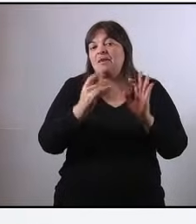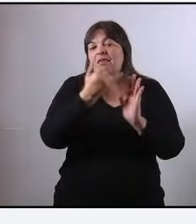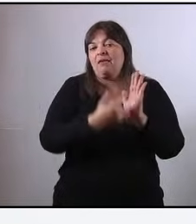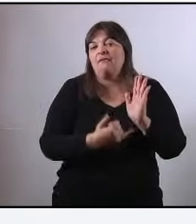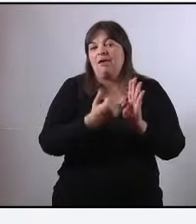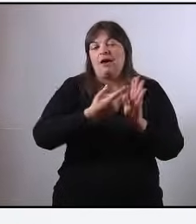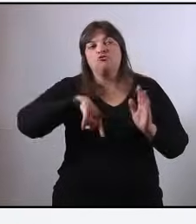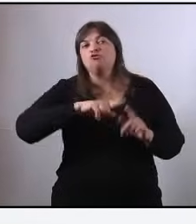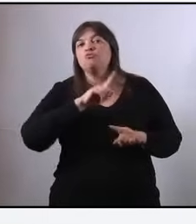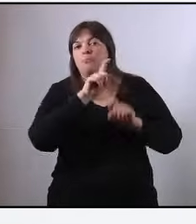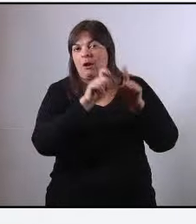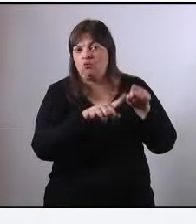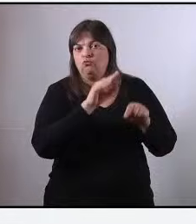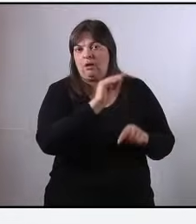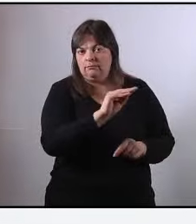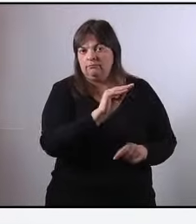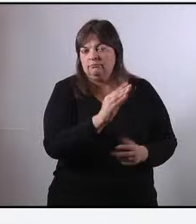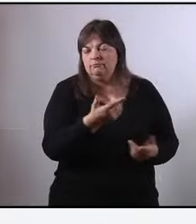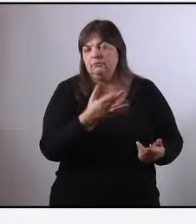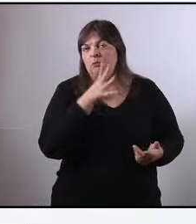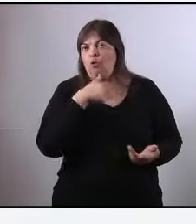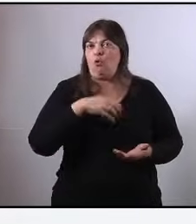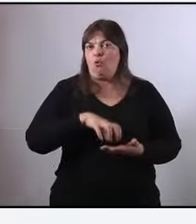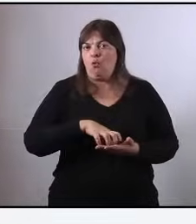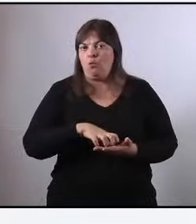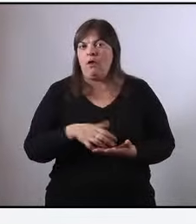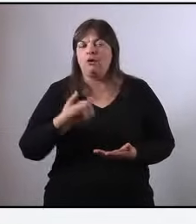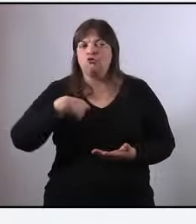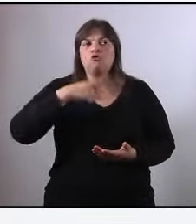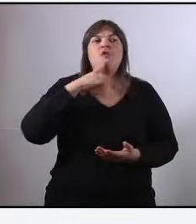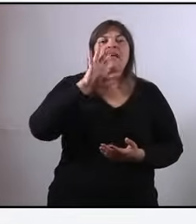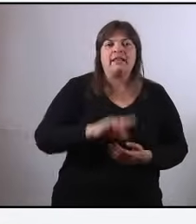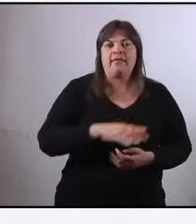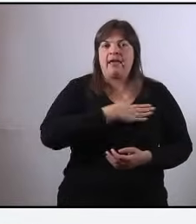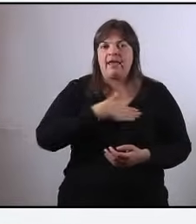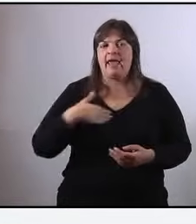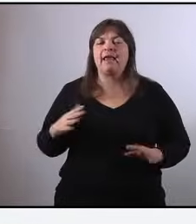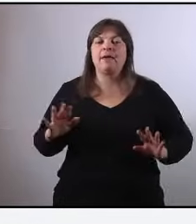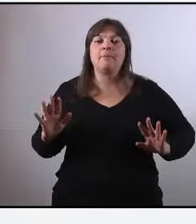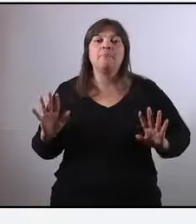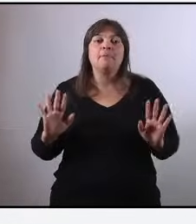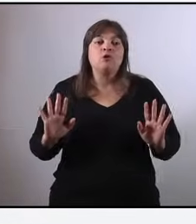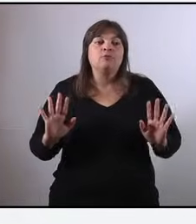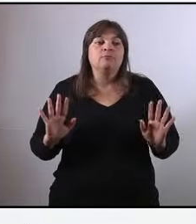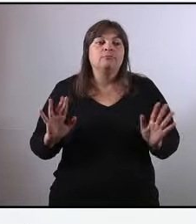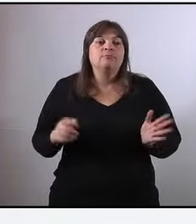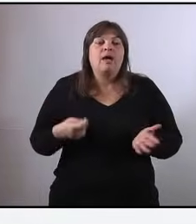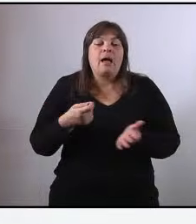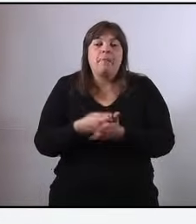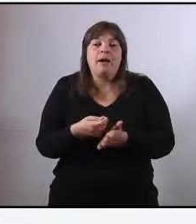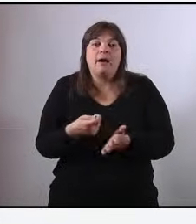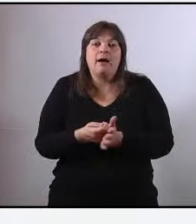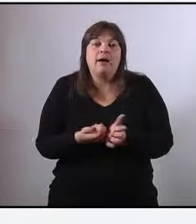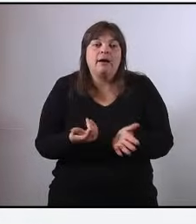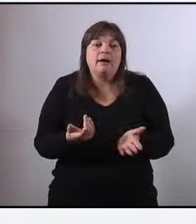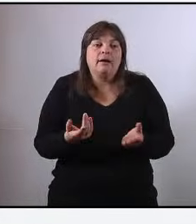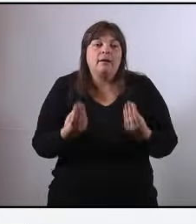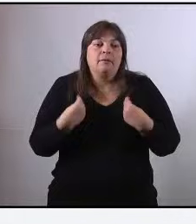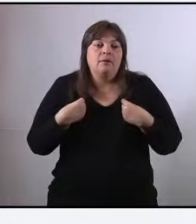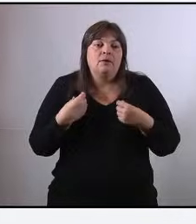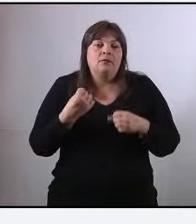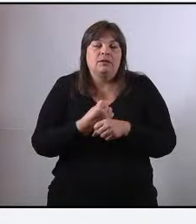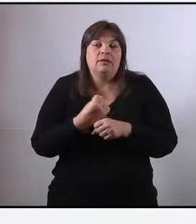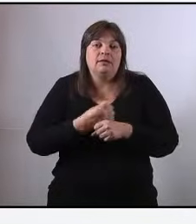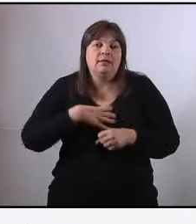hemos preguntado porque nos inquieta y queremos certezas y, por supuesto, abonar esta cuantía debida a los empleados públicos